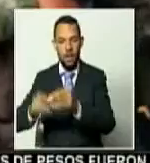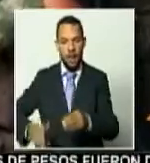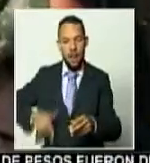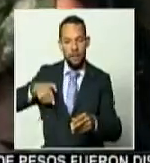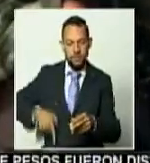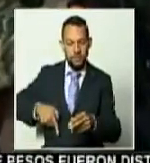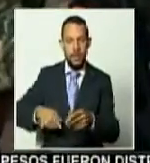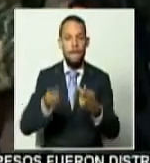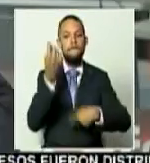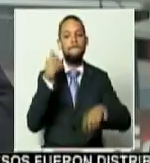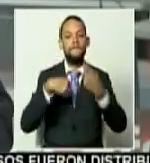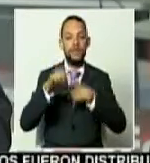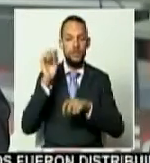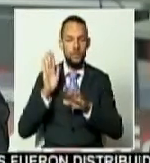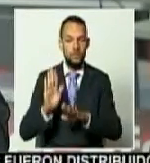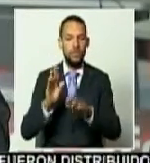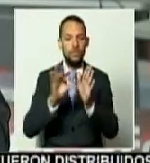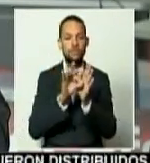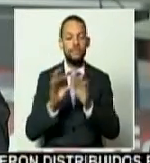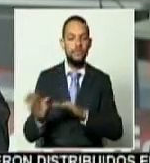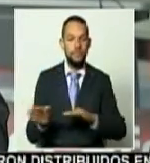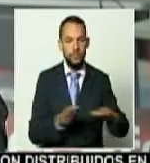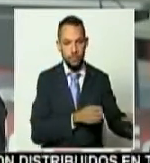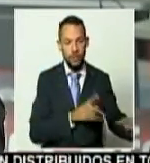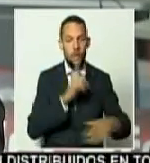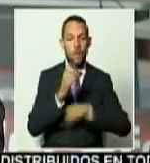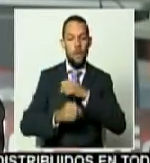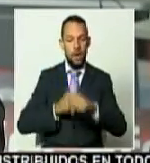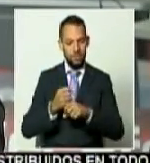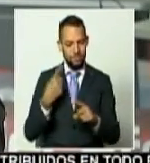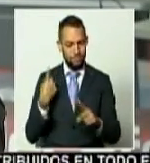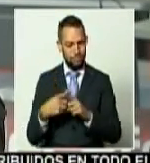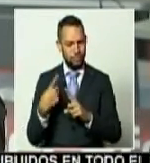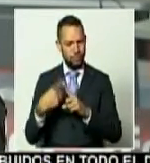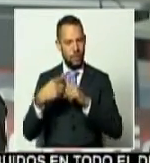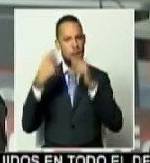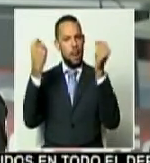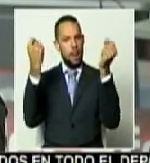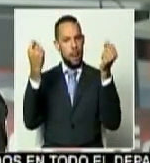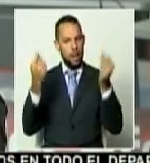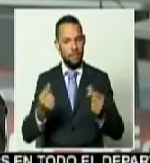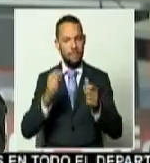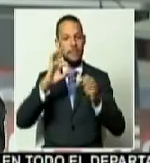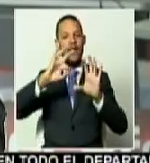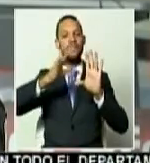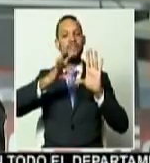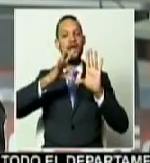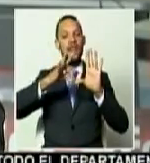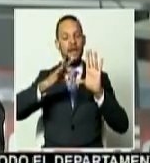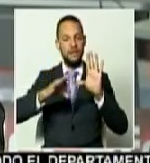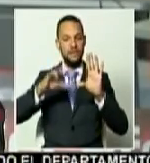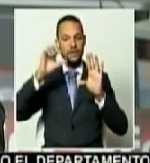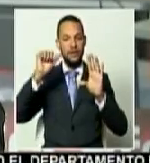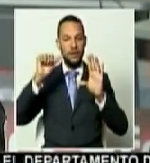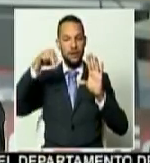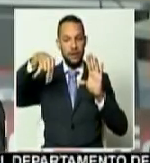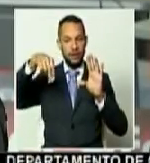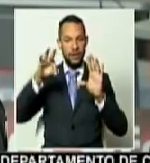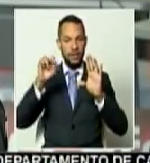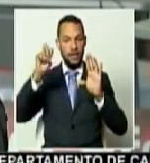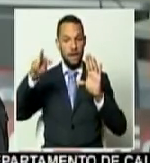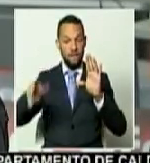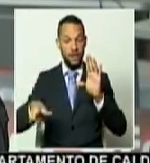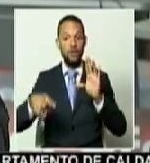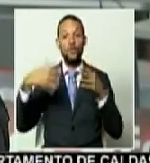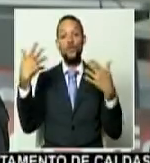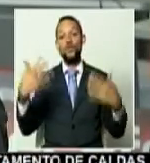de estupefacientes. El presente año ha sido muy positivo en materia de resultados para Telecafé. La Autoridad Nacional de Televisión acaba de incrementar en